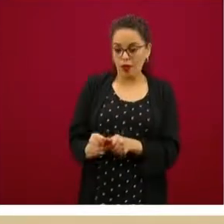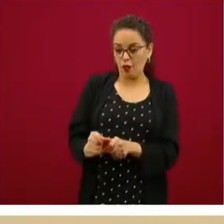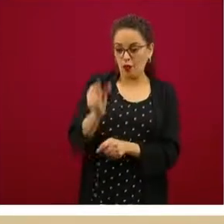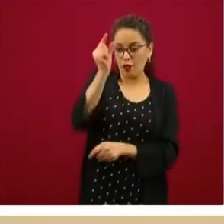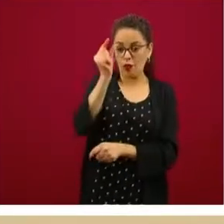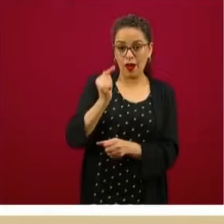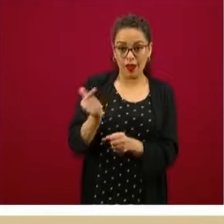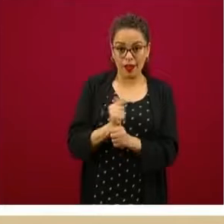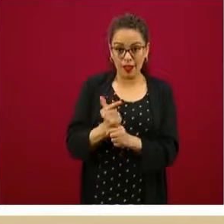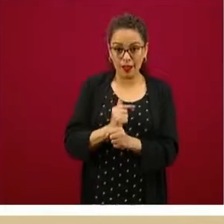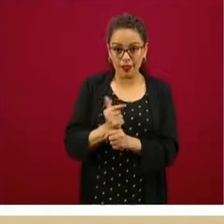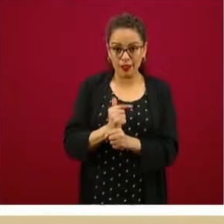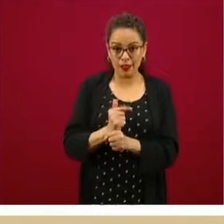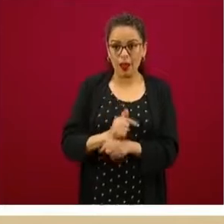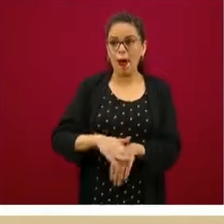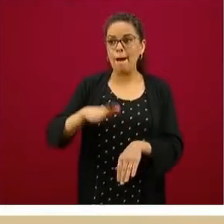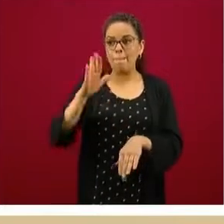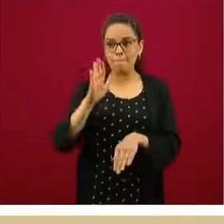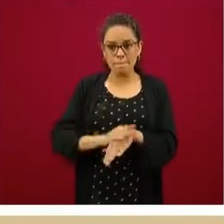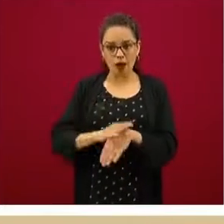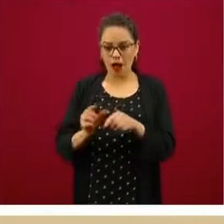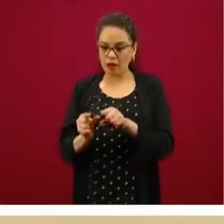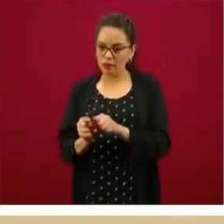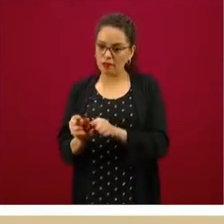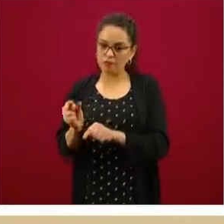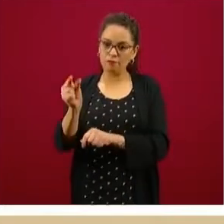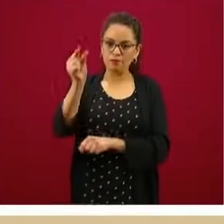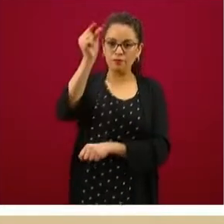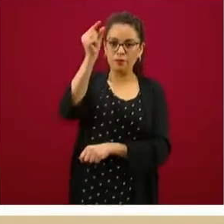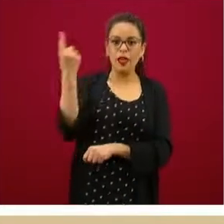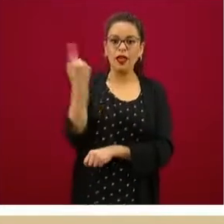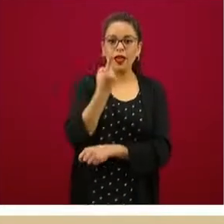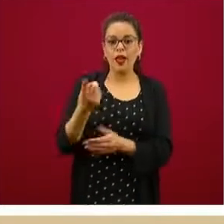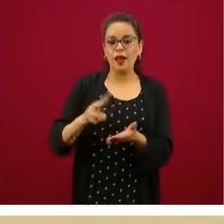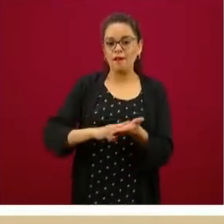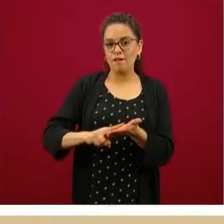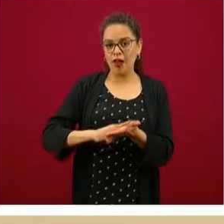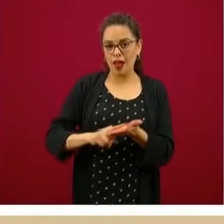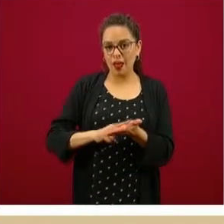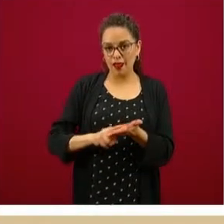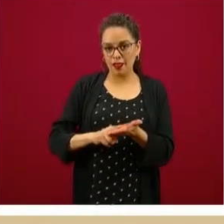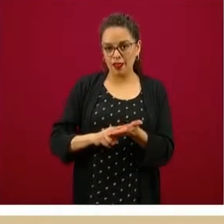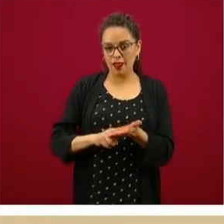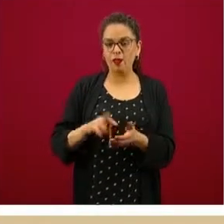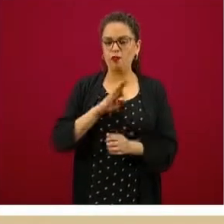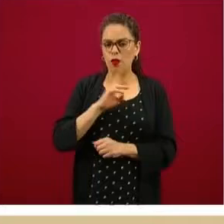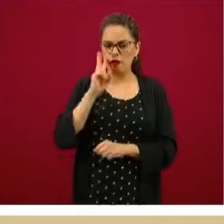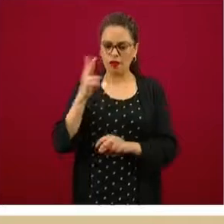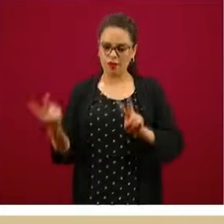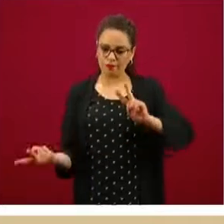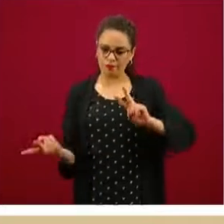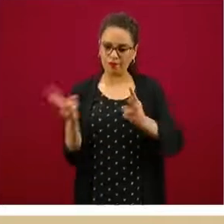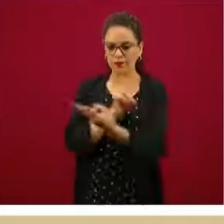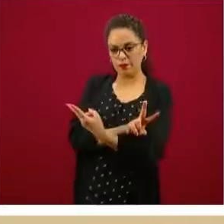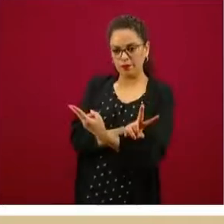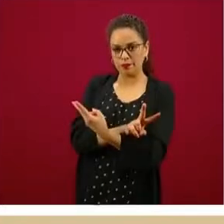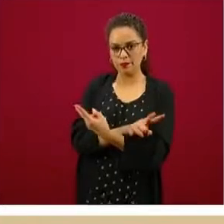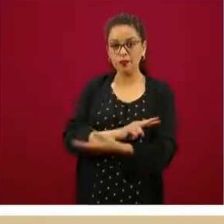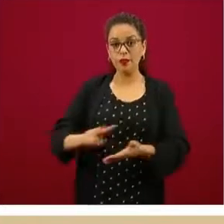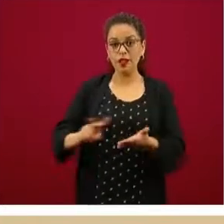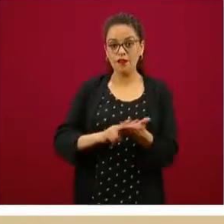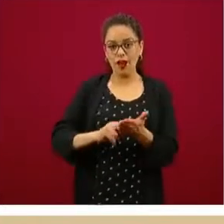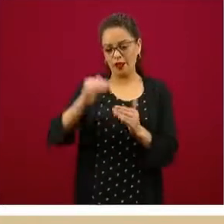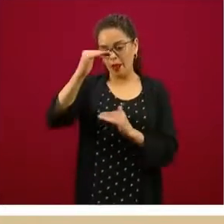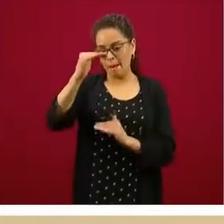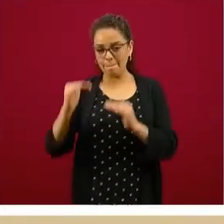es aún más grande que la barra verde. Se puede ver al revés, por supuesto. La barra verde es menor a la